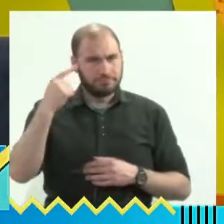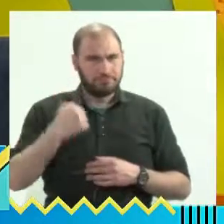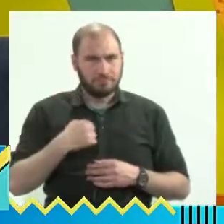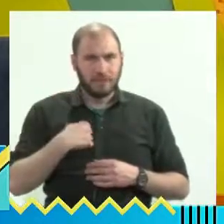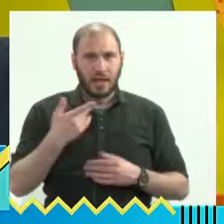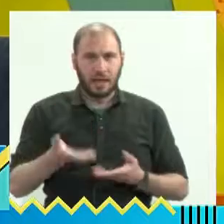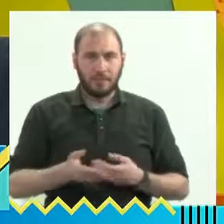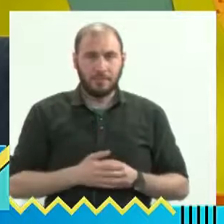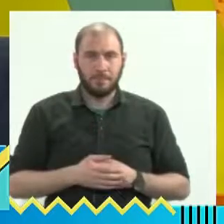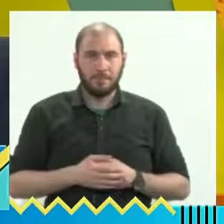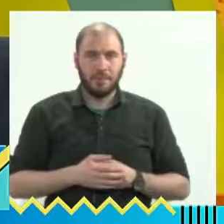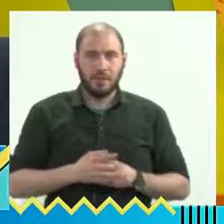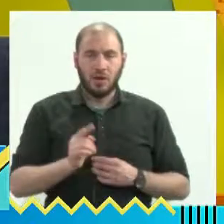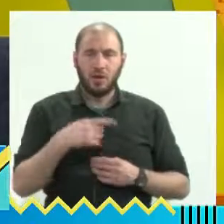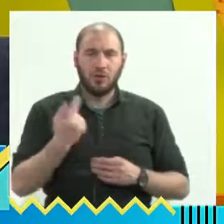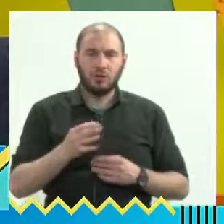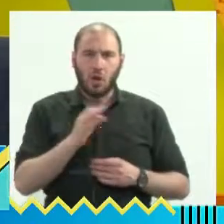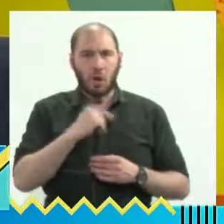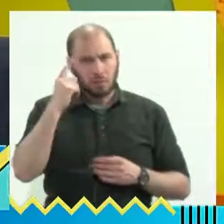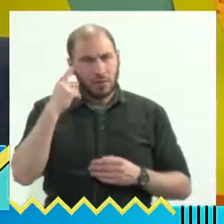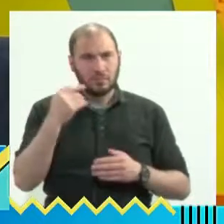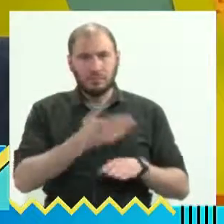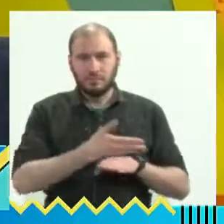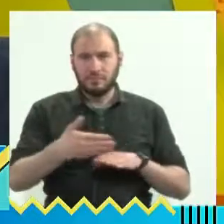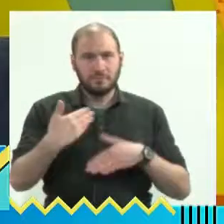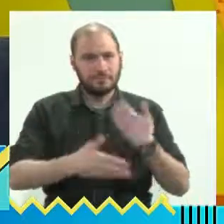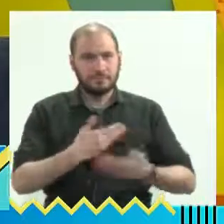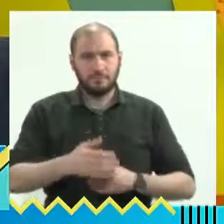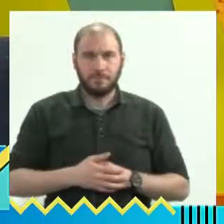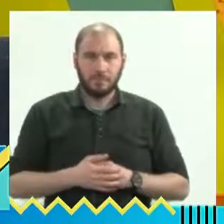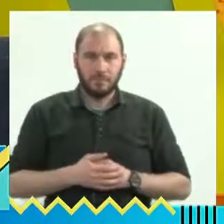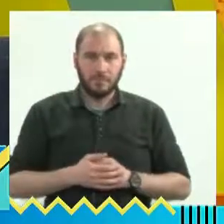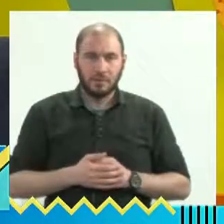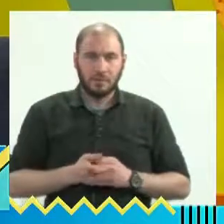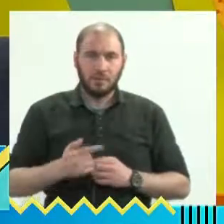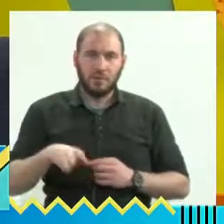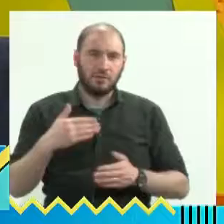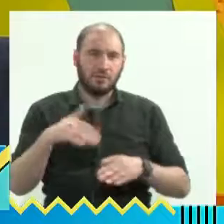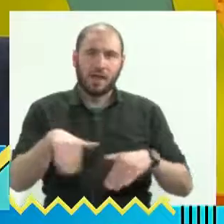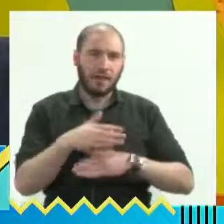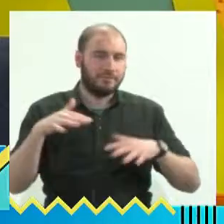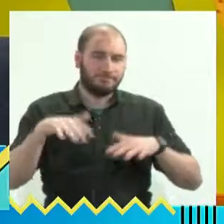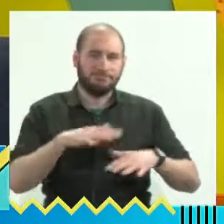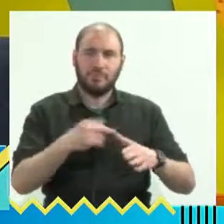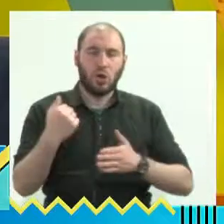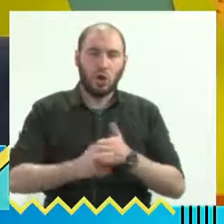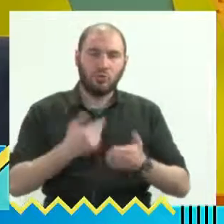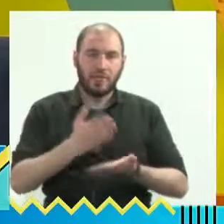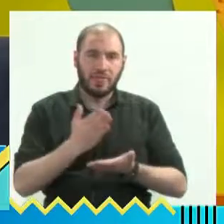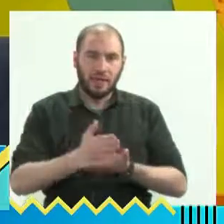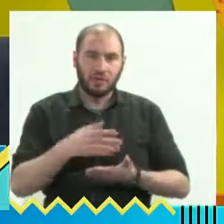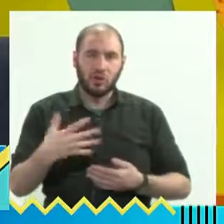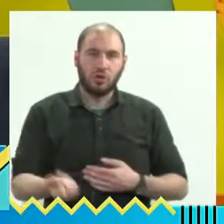en ese sentido, bueno, nosotros lo que opinamos es que hay que seguir organizándose, seguir saliendo a las calles, a pelear por esos derechos